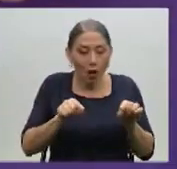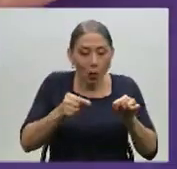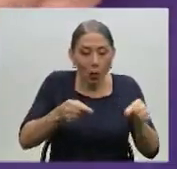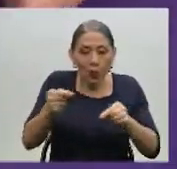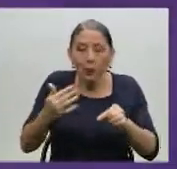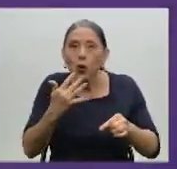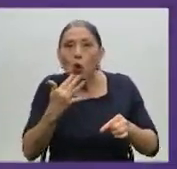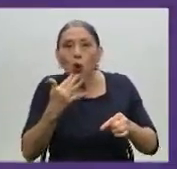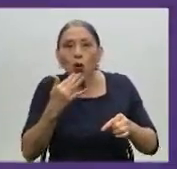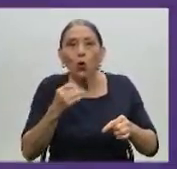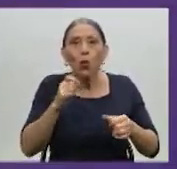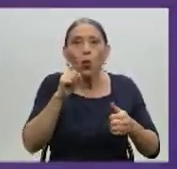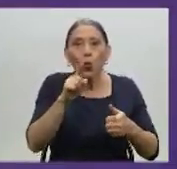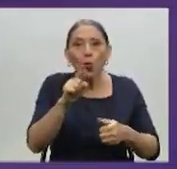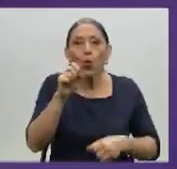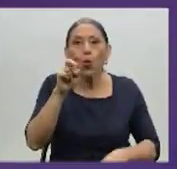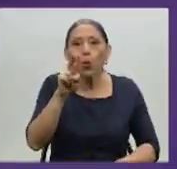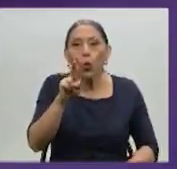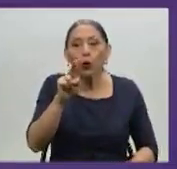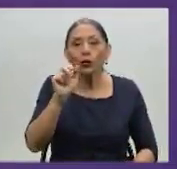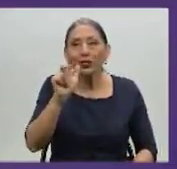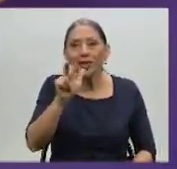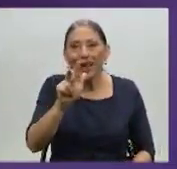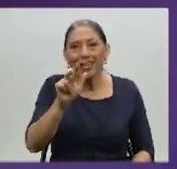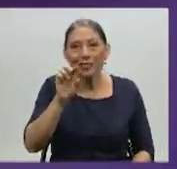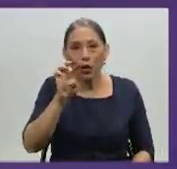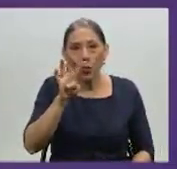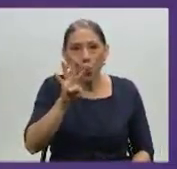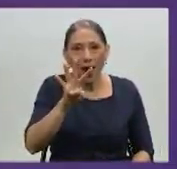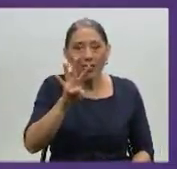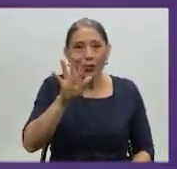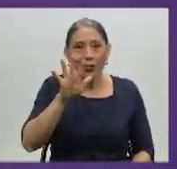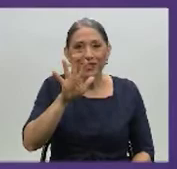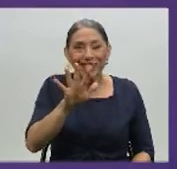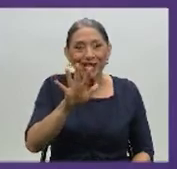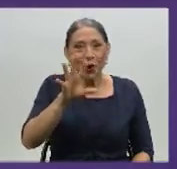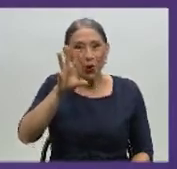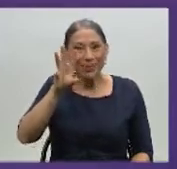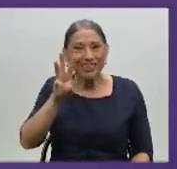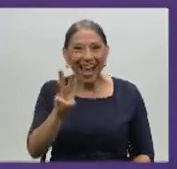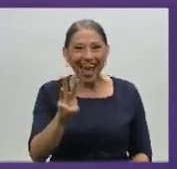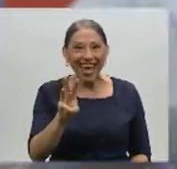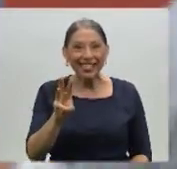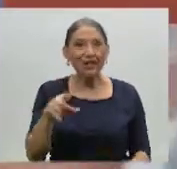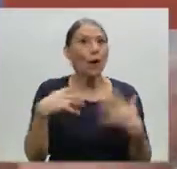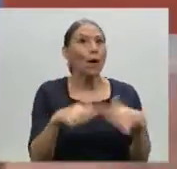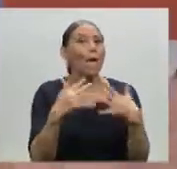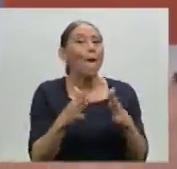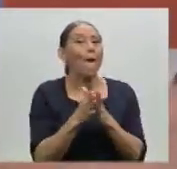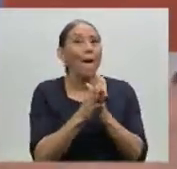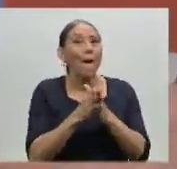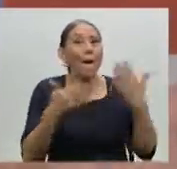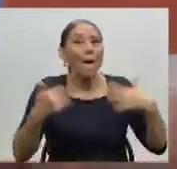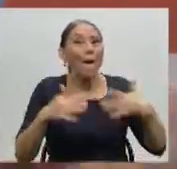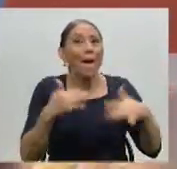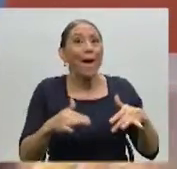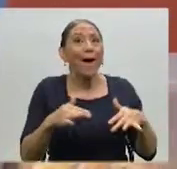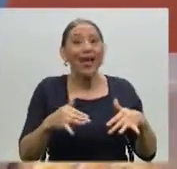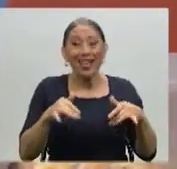1, 2, 3, 4, 5, 6. Y me